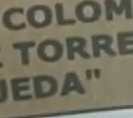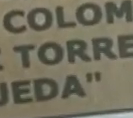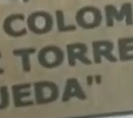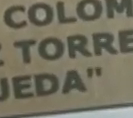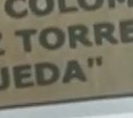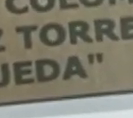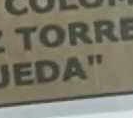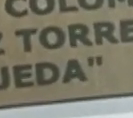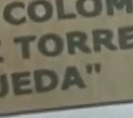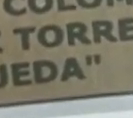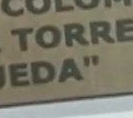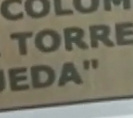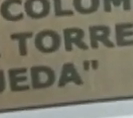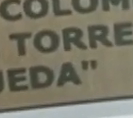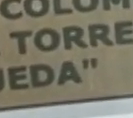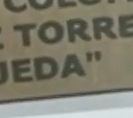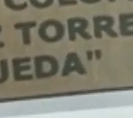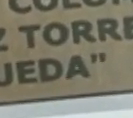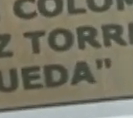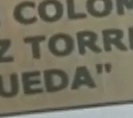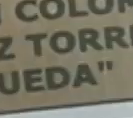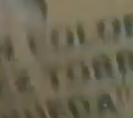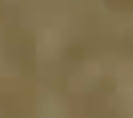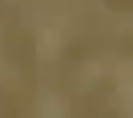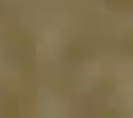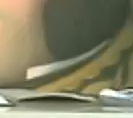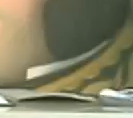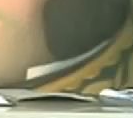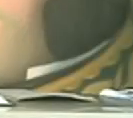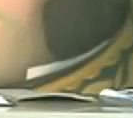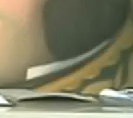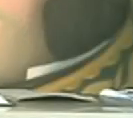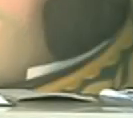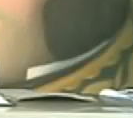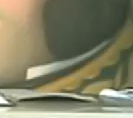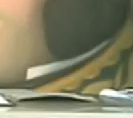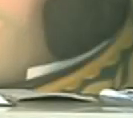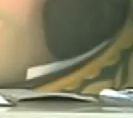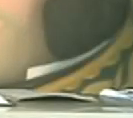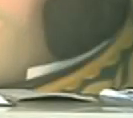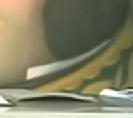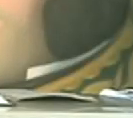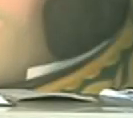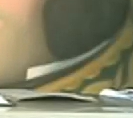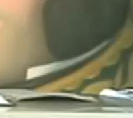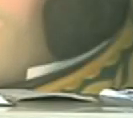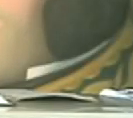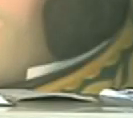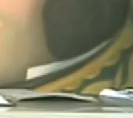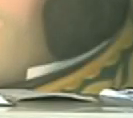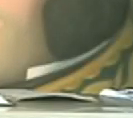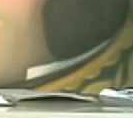les da el dinero, los mantiene en esta operación ordenada por Trump,